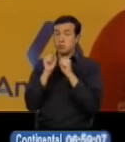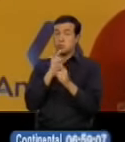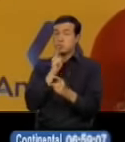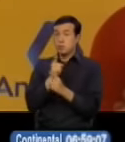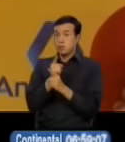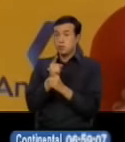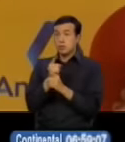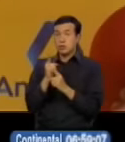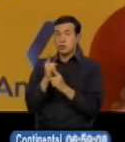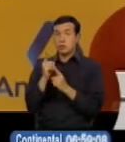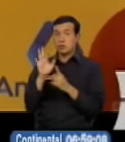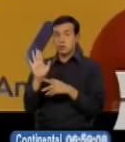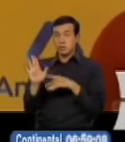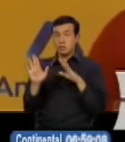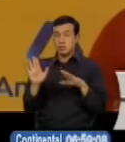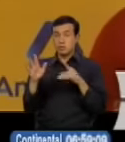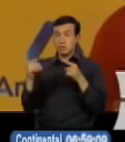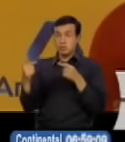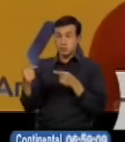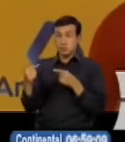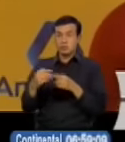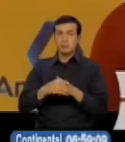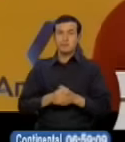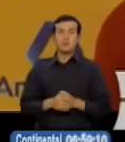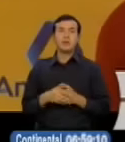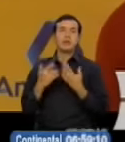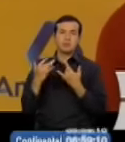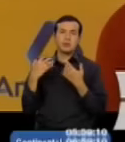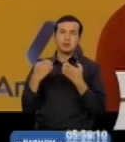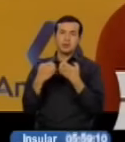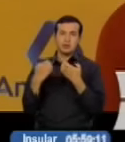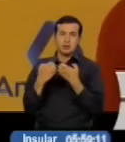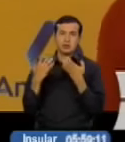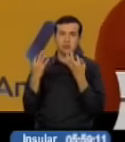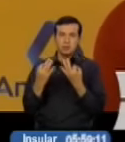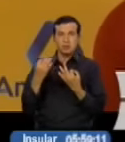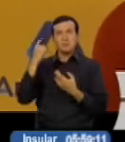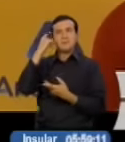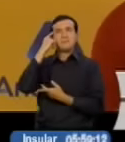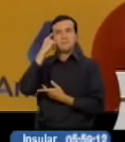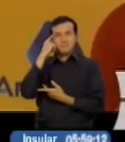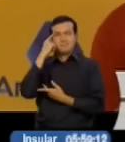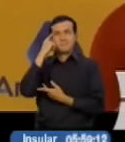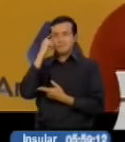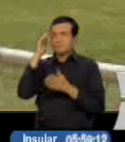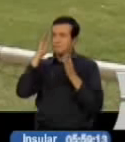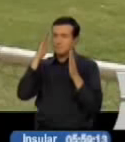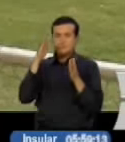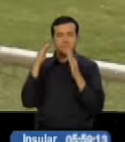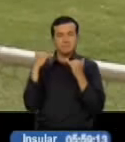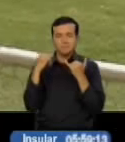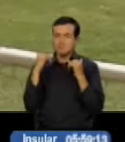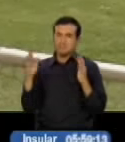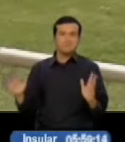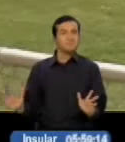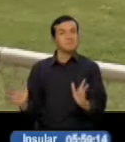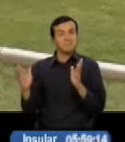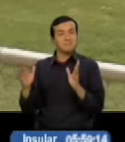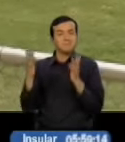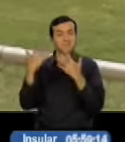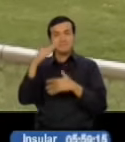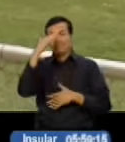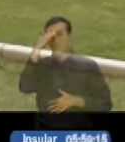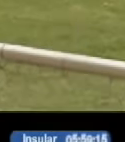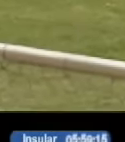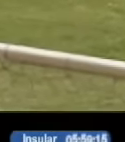Un partido de ida y vuelta y bueno, esperemos que... Bueno, el equipo simplemente está mentalizado en ese partido, ¿no? Y motivado nomás, motivado porque sabemos que